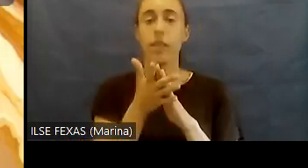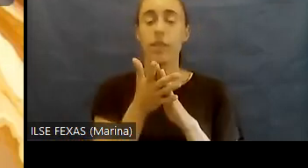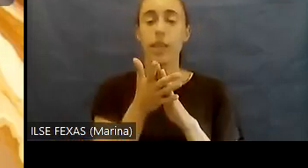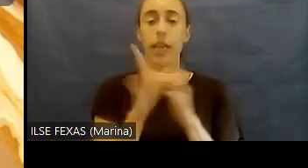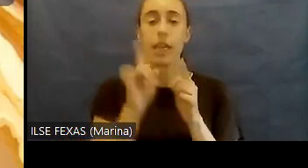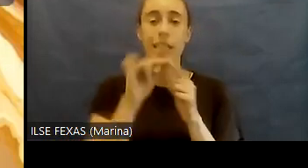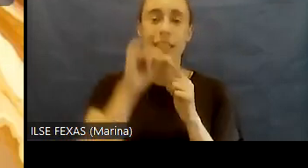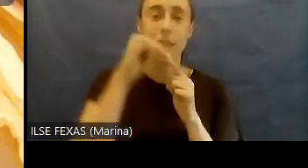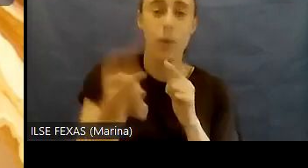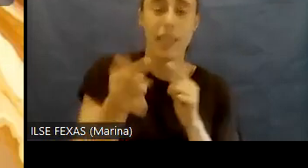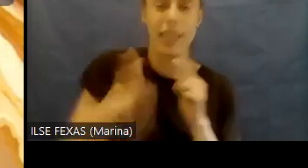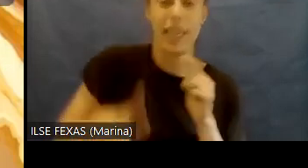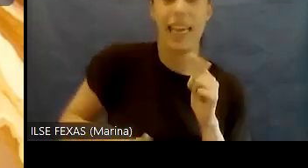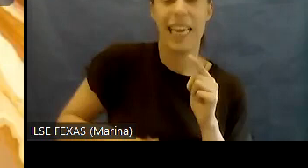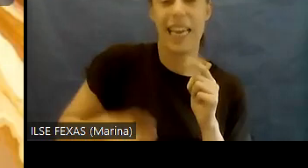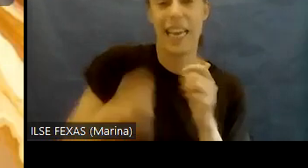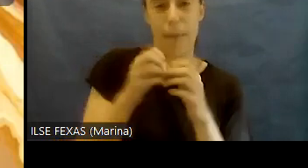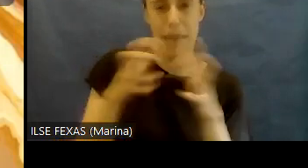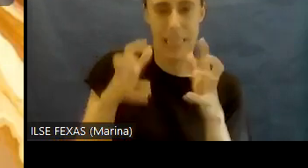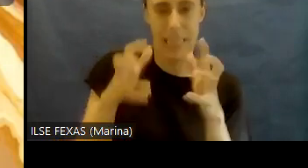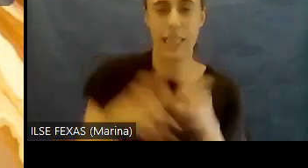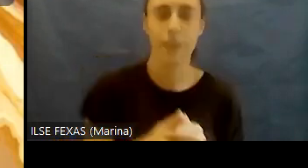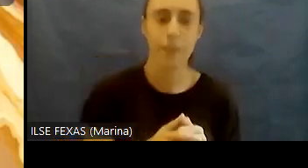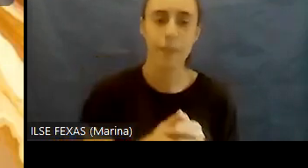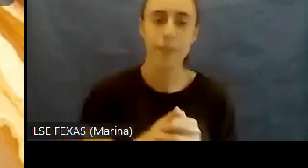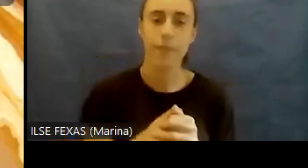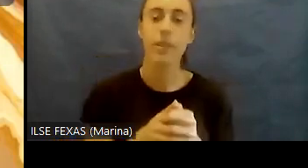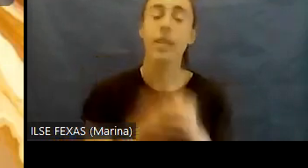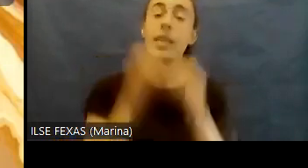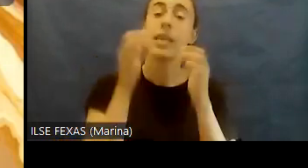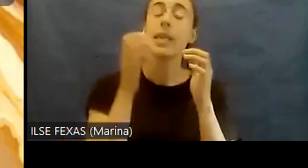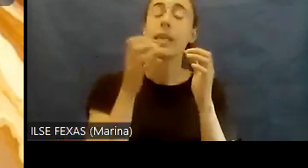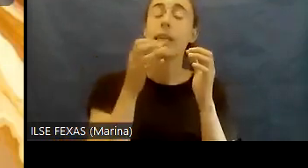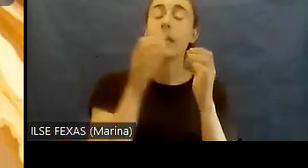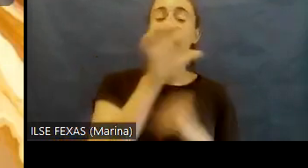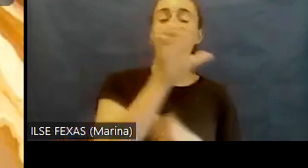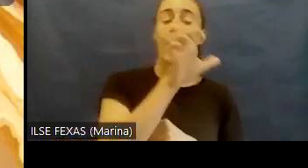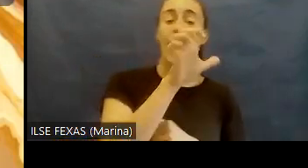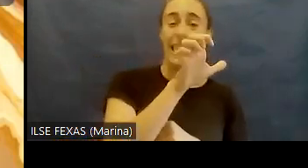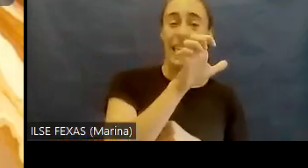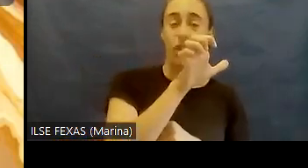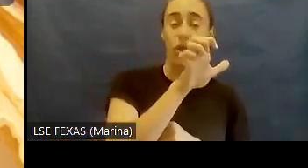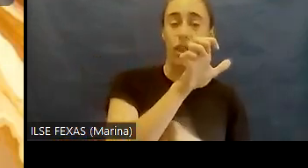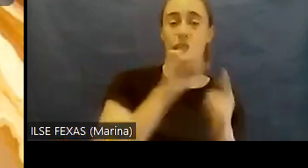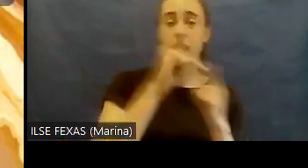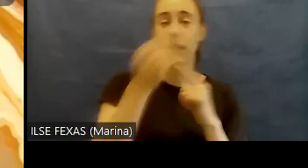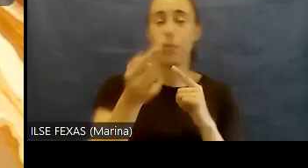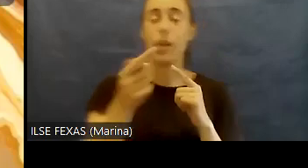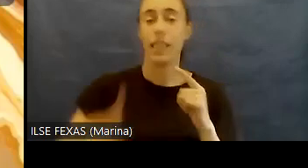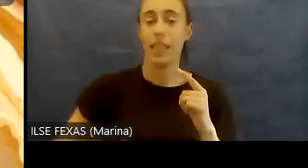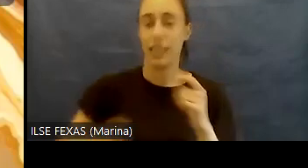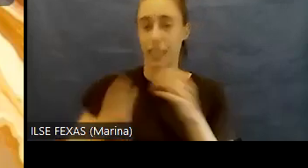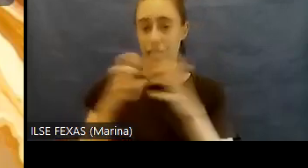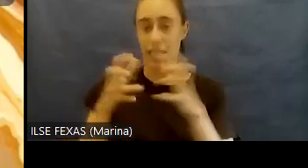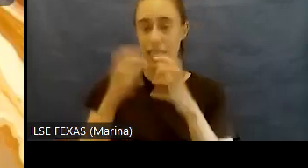una hepatitis. La esteatosis hepática sería el paso previo a una hepatitis. No siempre que hay una esteatosis vamos a acabar con una hepatitis, pero una